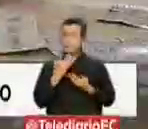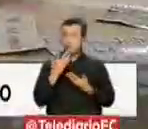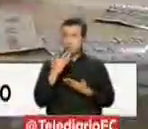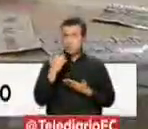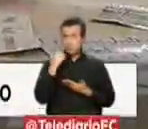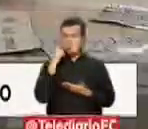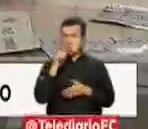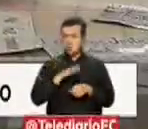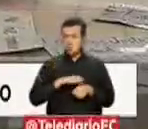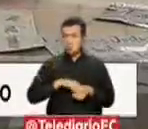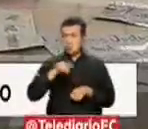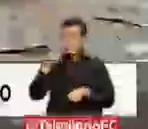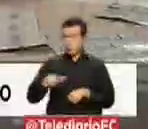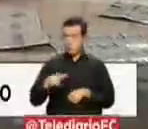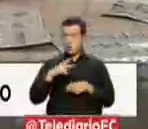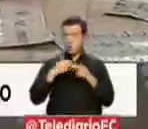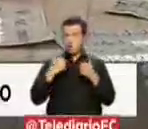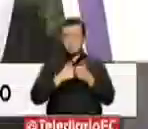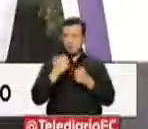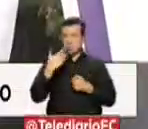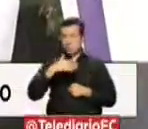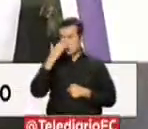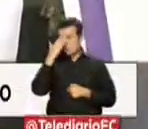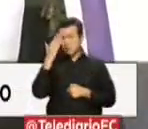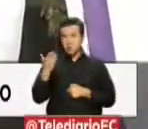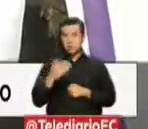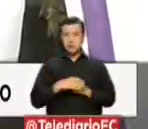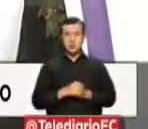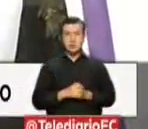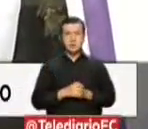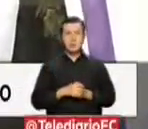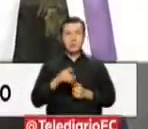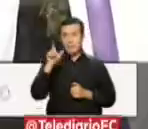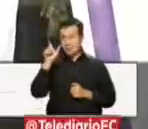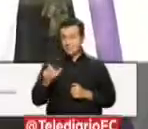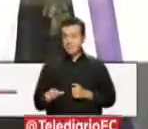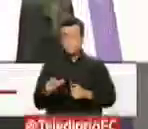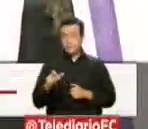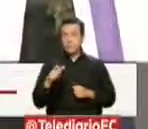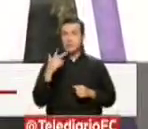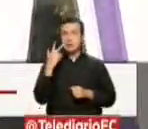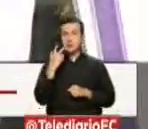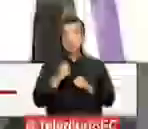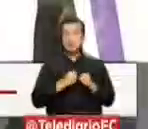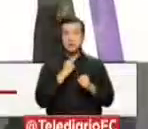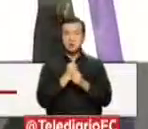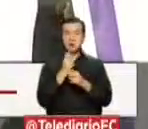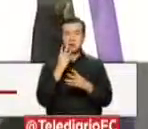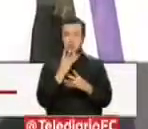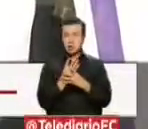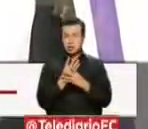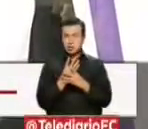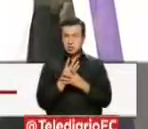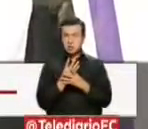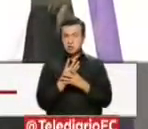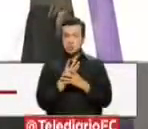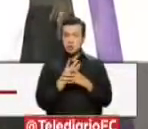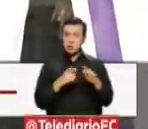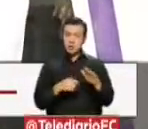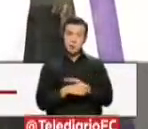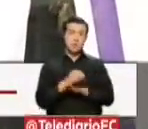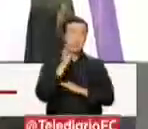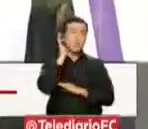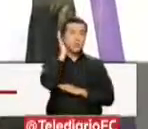contra del responsable, el exnovio de Samira. Dándole al asesino solamente 13 años, cuando por